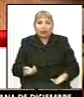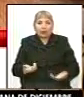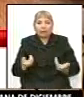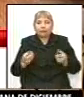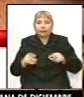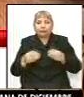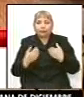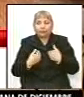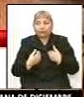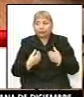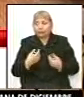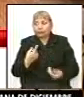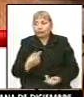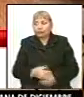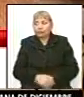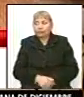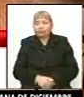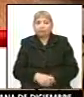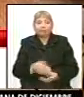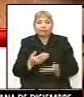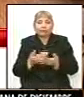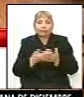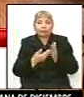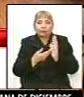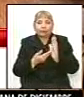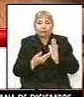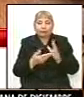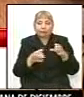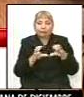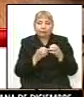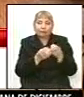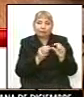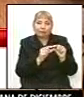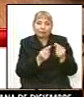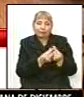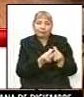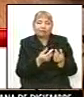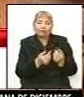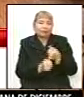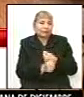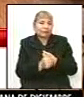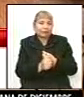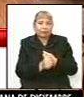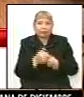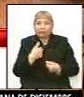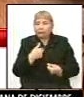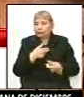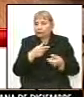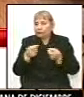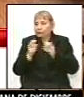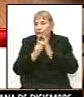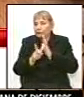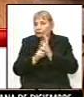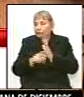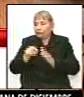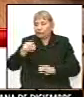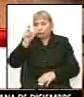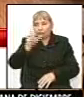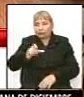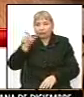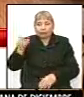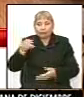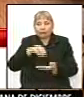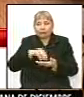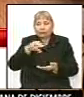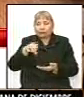tiene una consigna partidaria. Y, presidente, eso es dañino, porque aquí estamos para legislar para el país, para la gente, para el